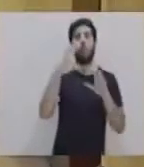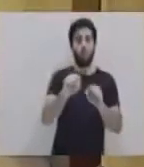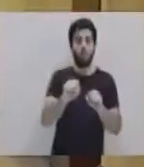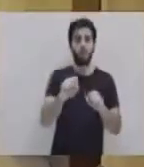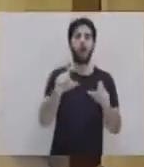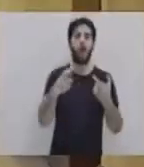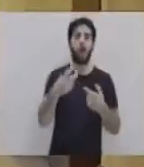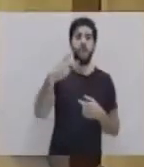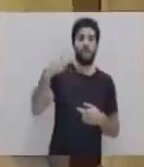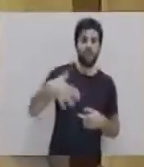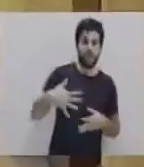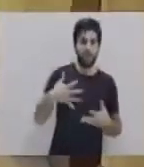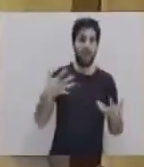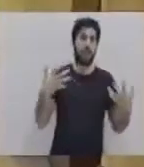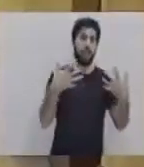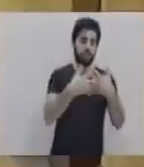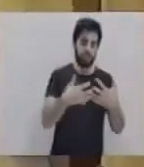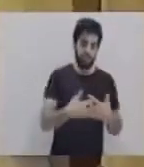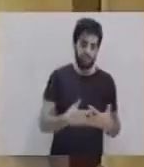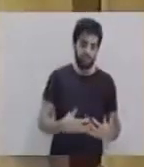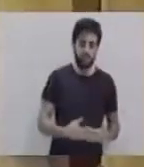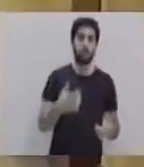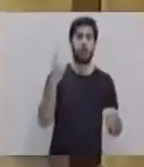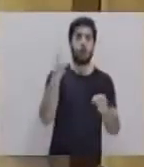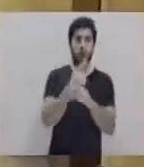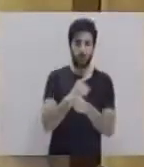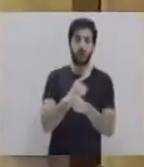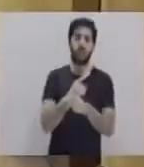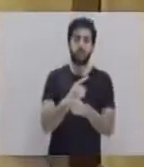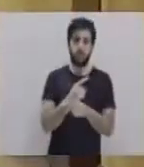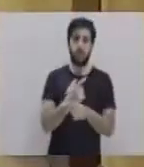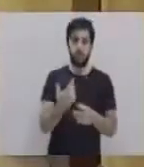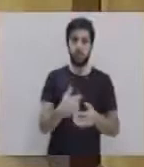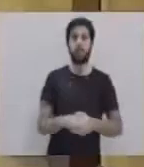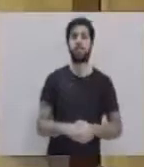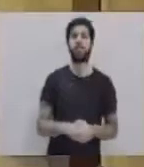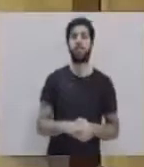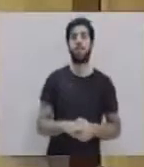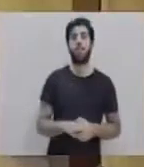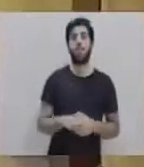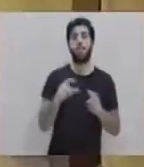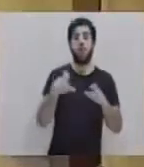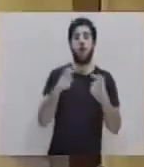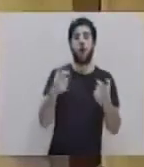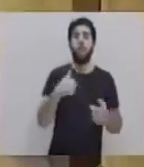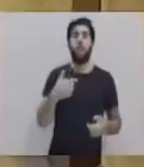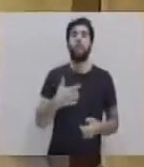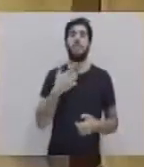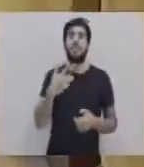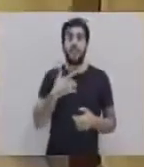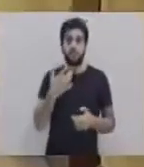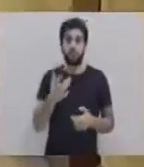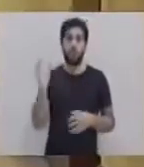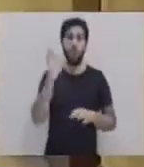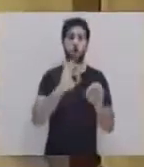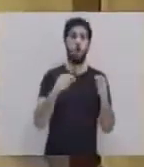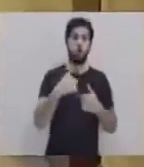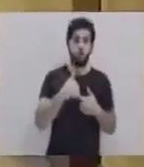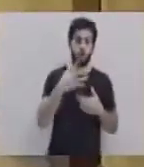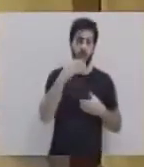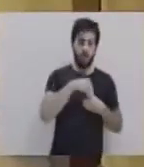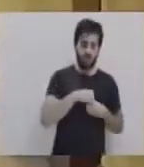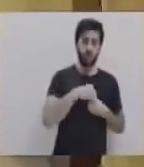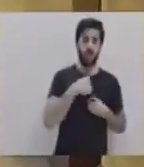cuenta el adecuar la velocidad, como lo dice el artículo 109, ¿verdad? De acuerdo a esas 3 características. ¿Cómo me siento o cómo